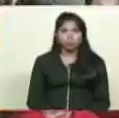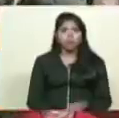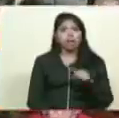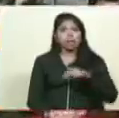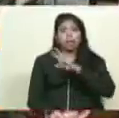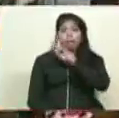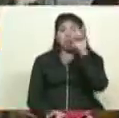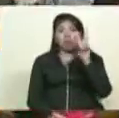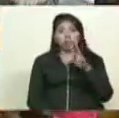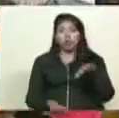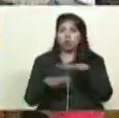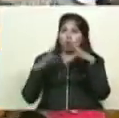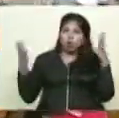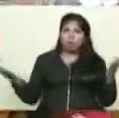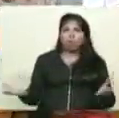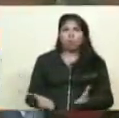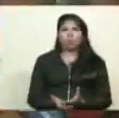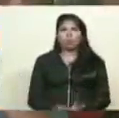y en el mundo entero.